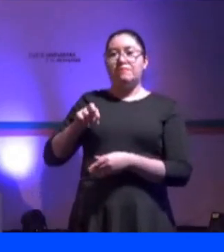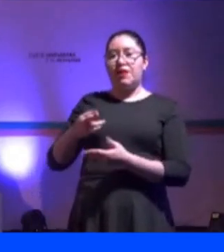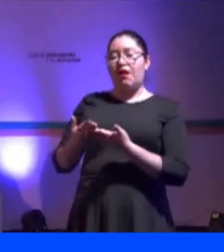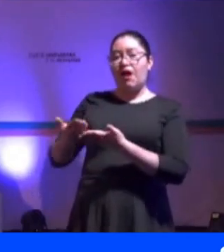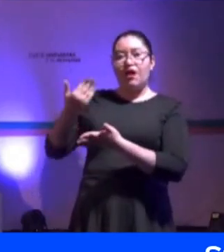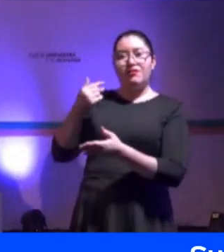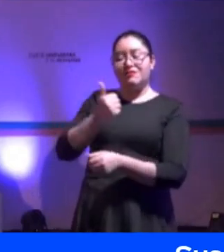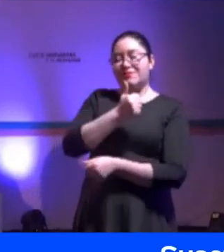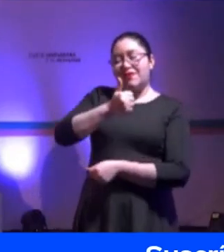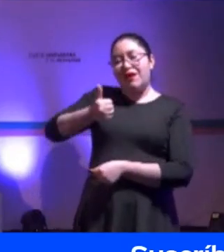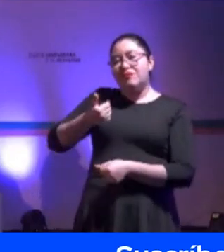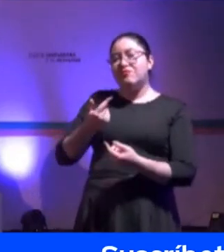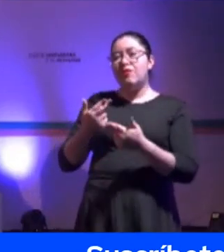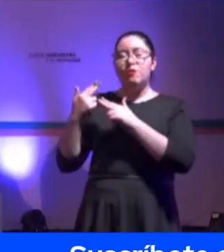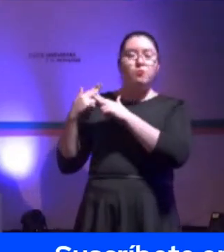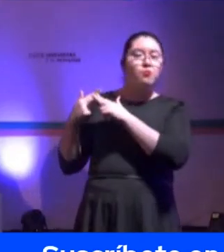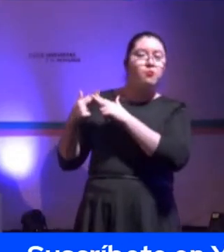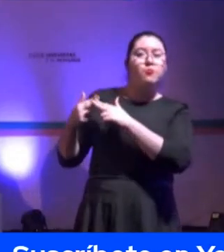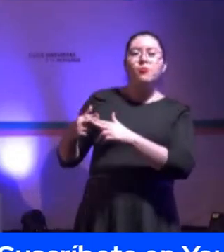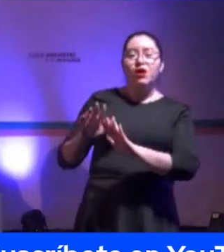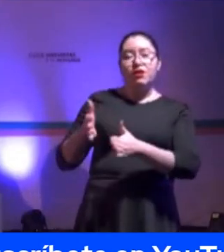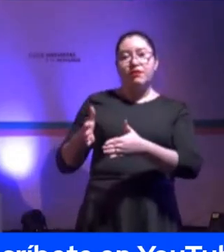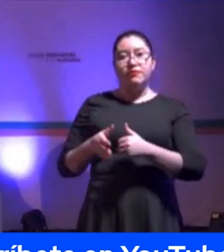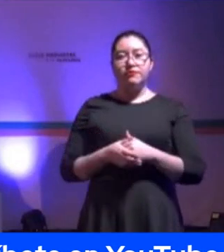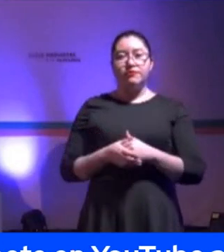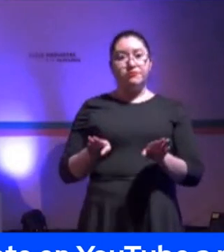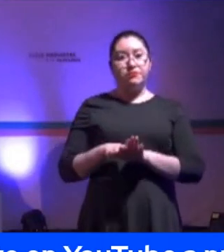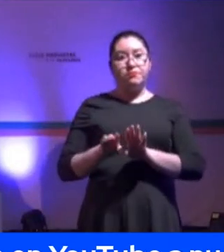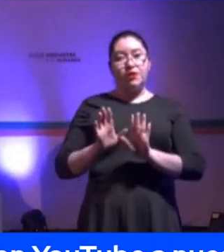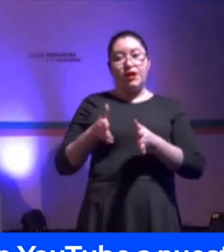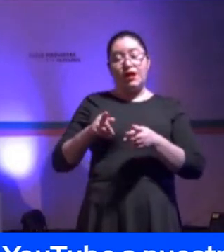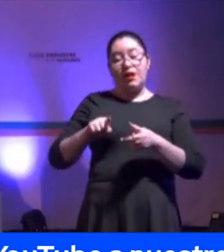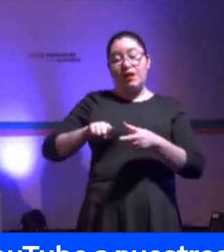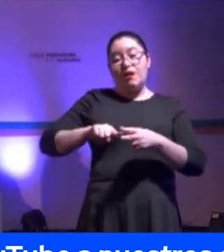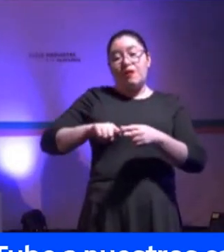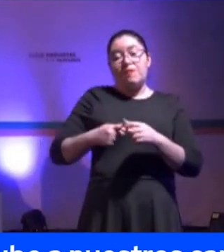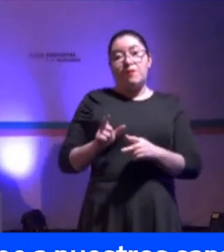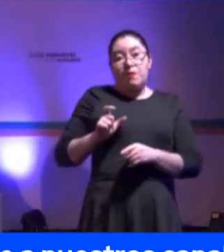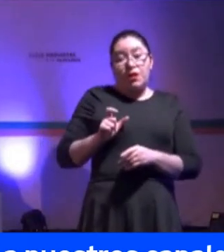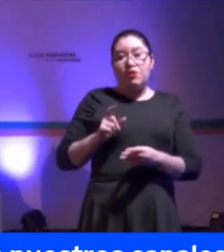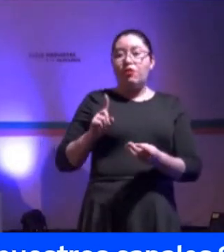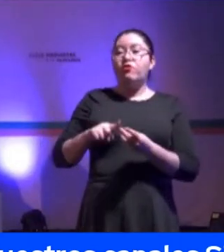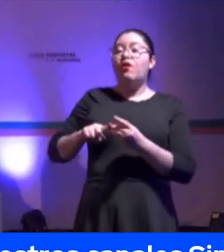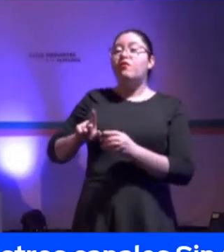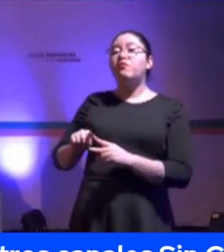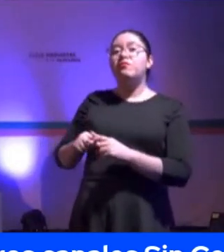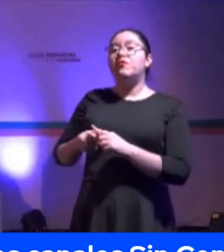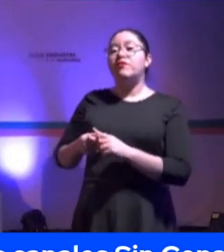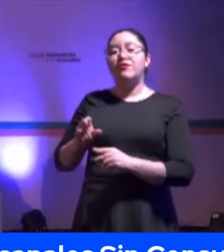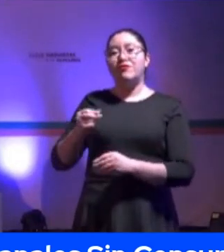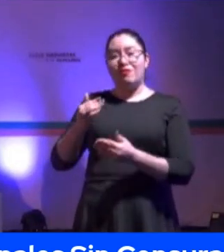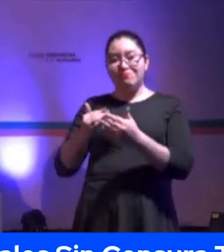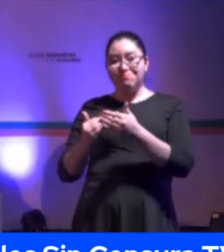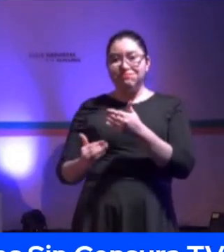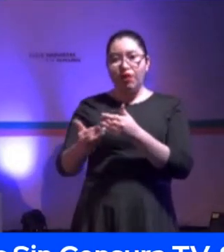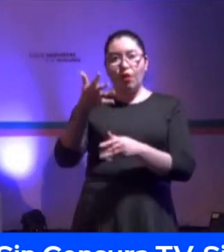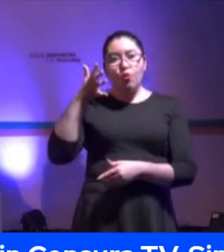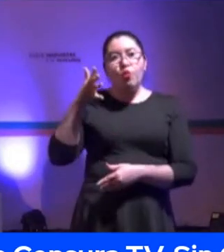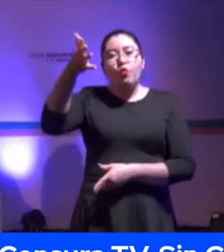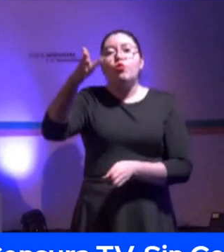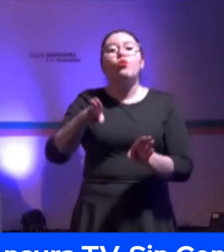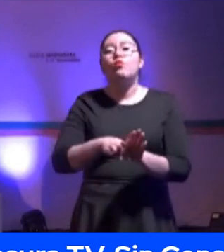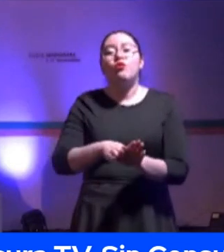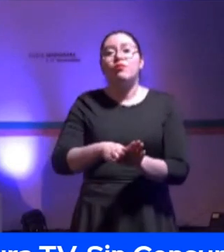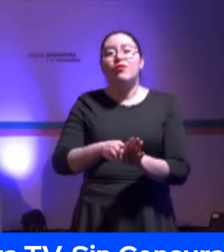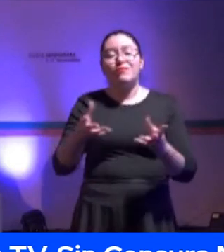cada uno de nosotros tiene desde hace años. No es ni cuándo iniciamos ni en dónde iniciamos, es para dónde vamos. Y el que está